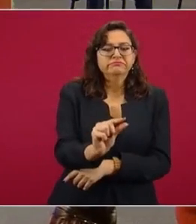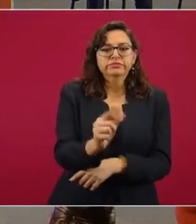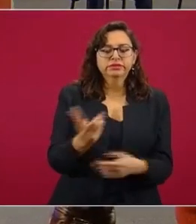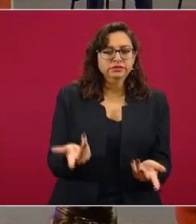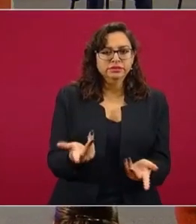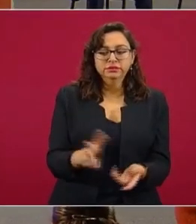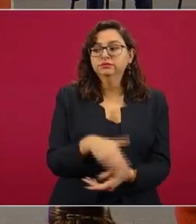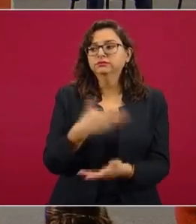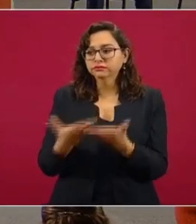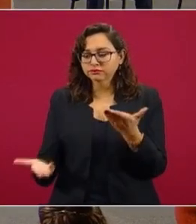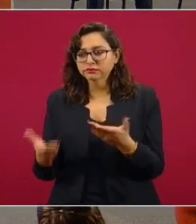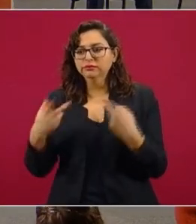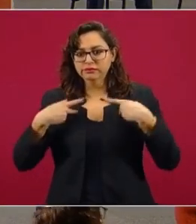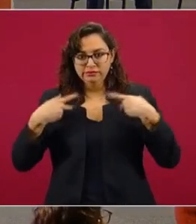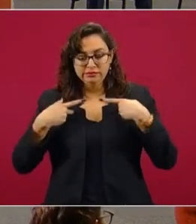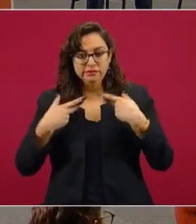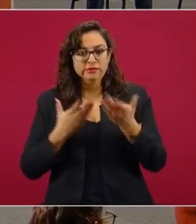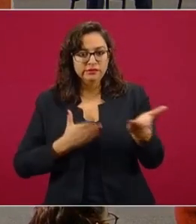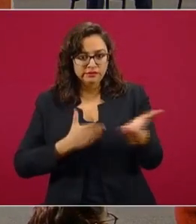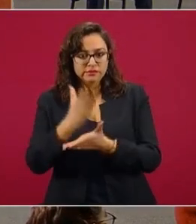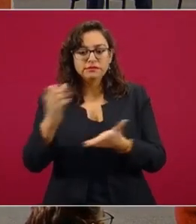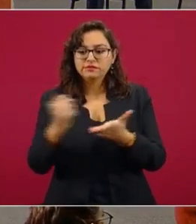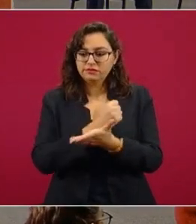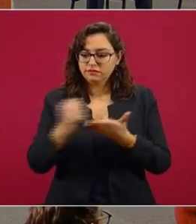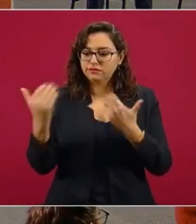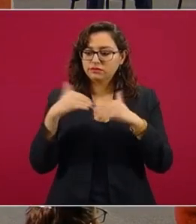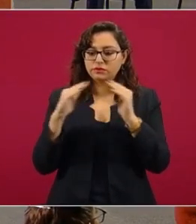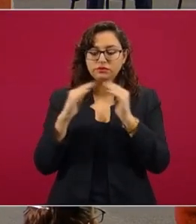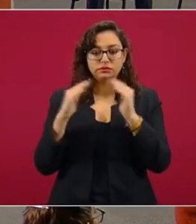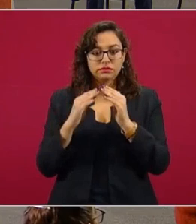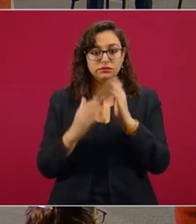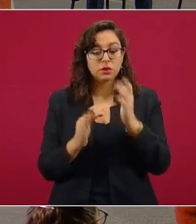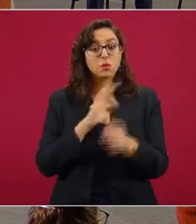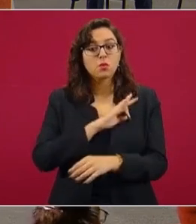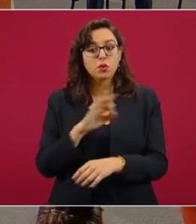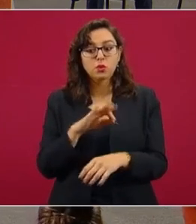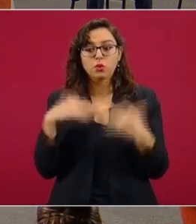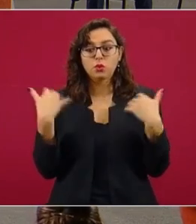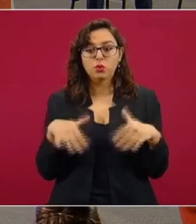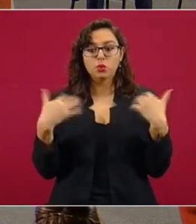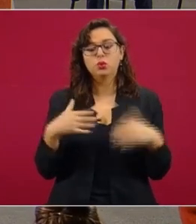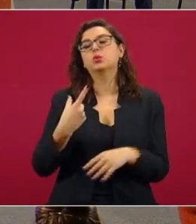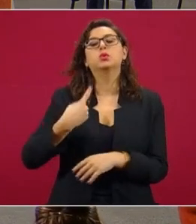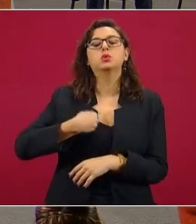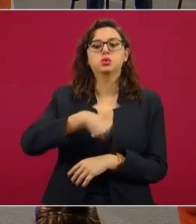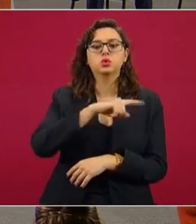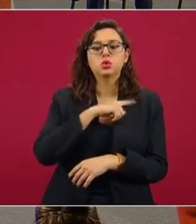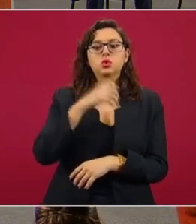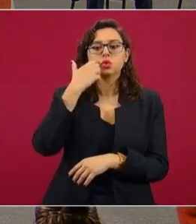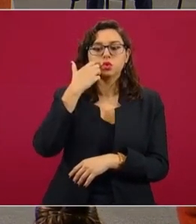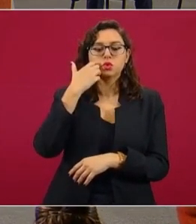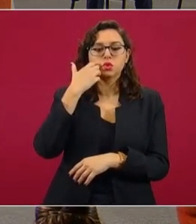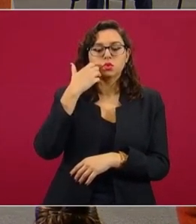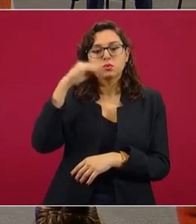al crédito gracias a esta reforma es verdaderamente una revolución del financiamiento. Y nosotros creemos que en los